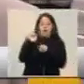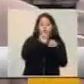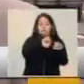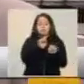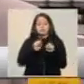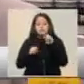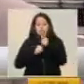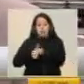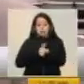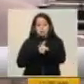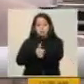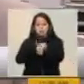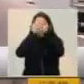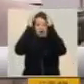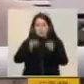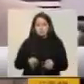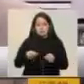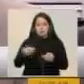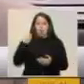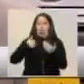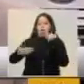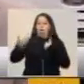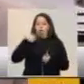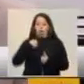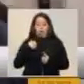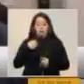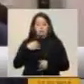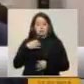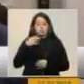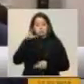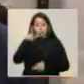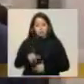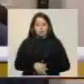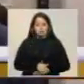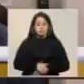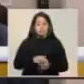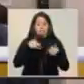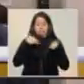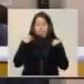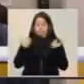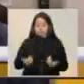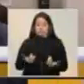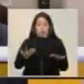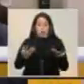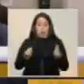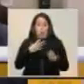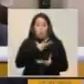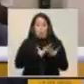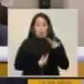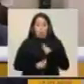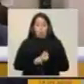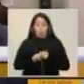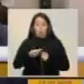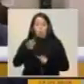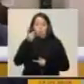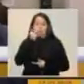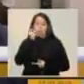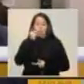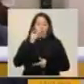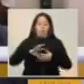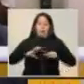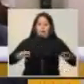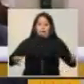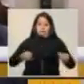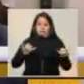persecución de la que ellos aseguran han sido víctimas en estos días. Indignante la situación que estamos viviendo. El compañero David Pernía, aquí